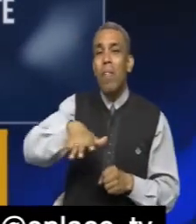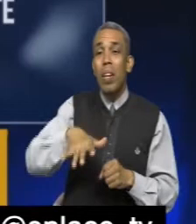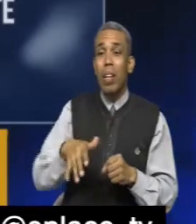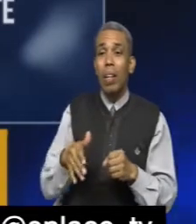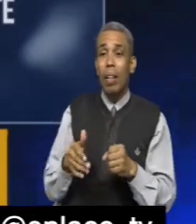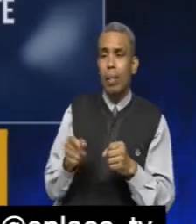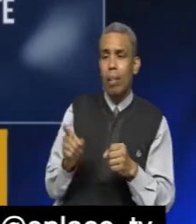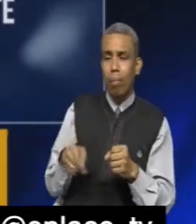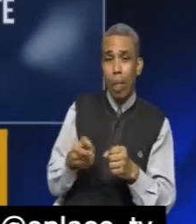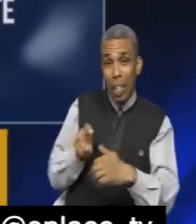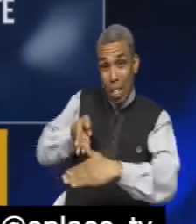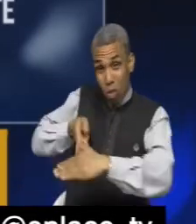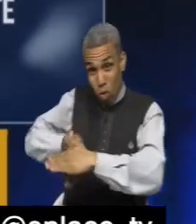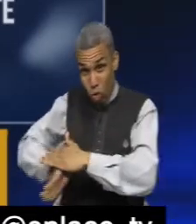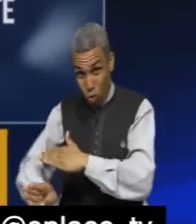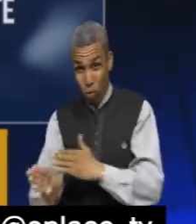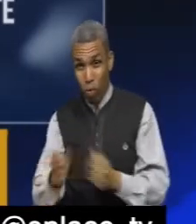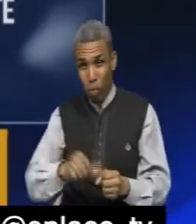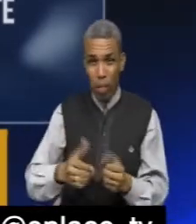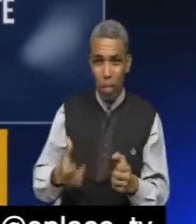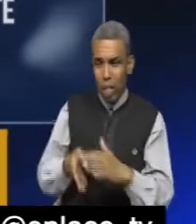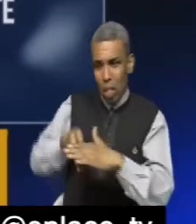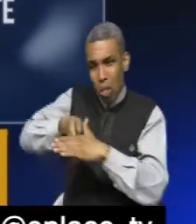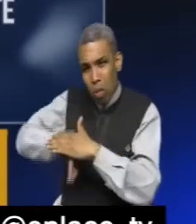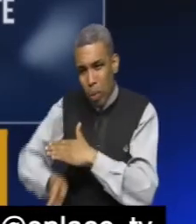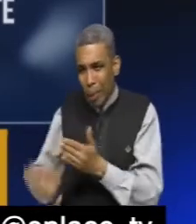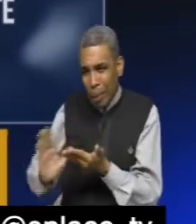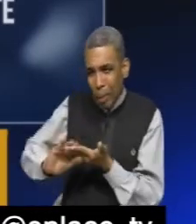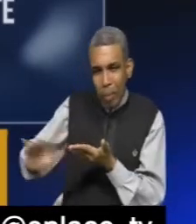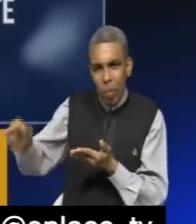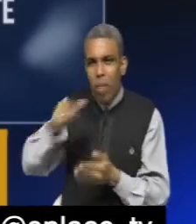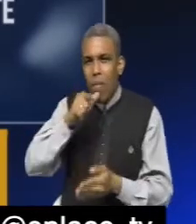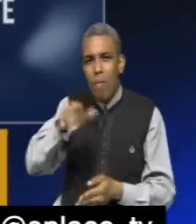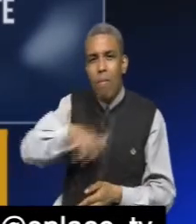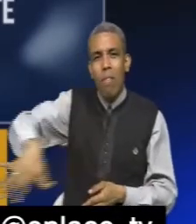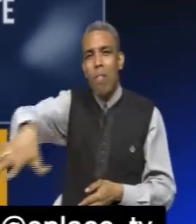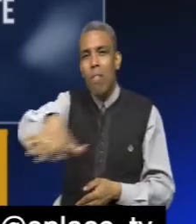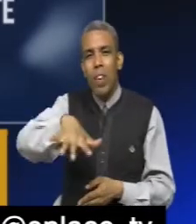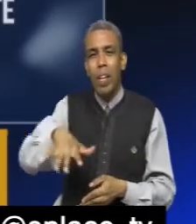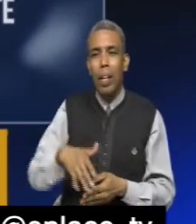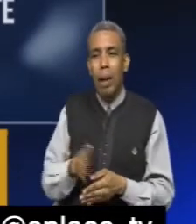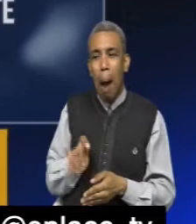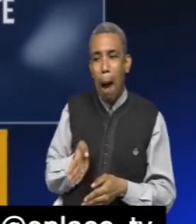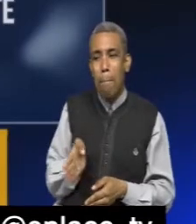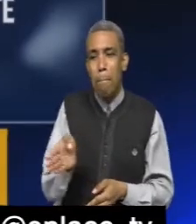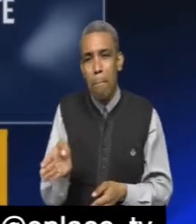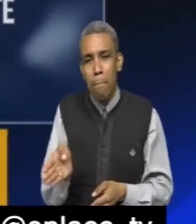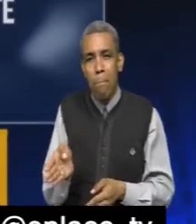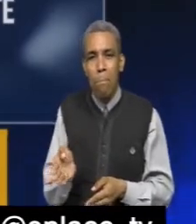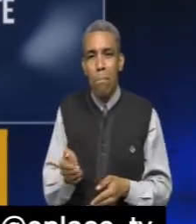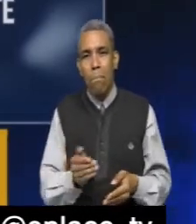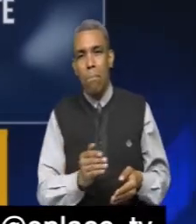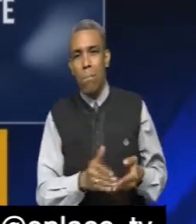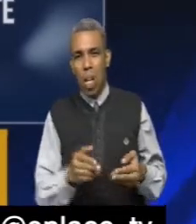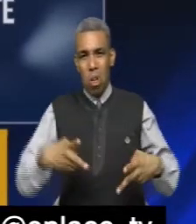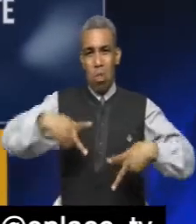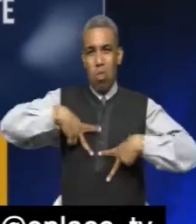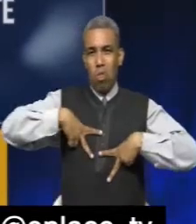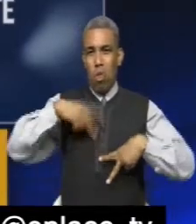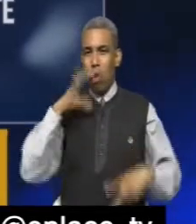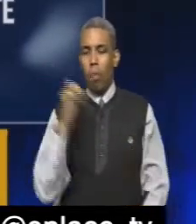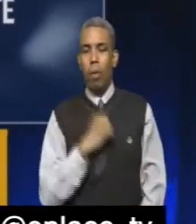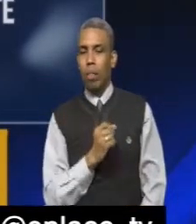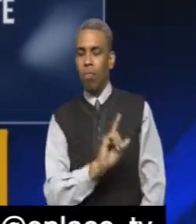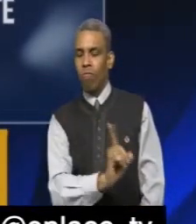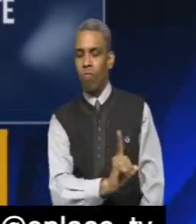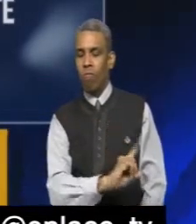ha decretado la calamidad pública por el término de 5 días para facilitar la atención a todas las instituciones y a todos los